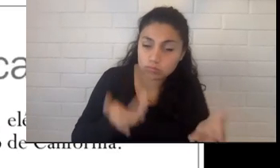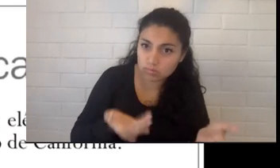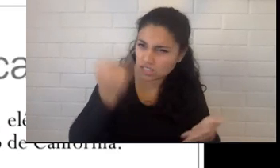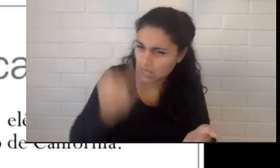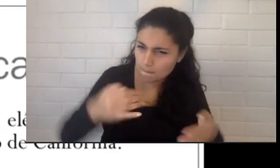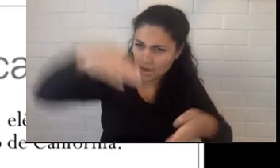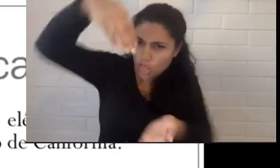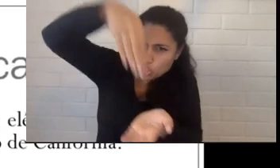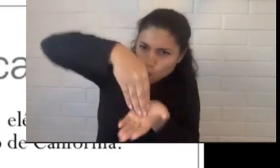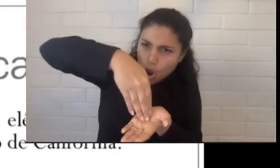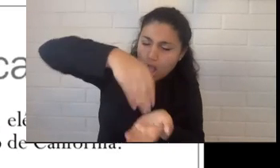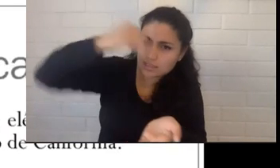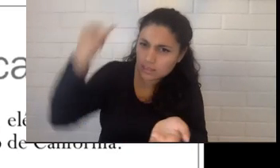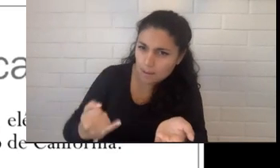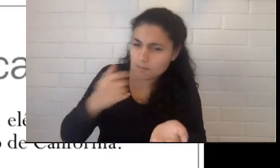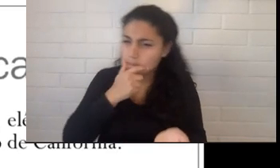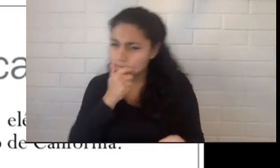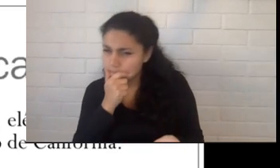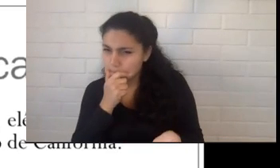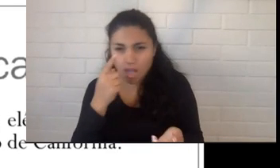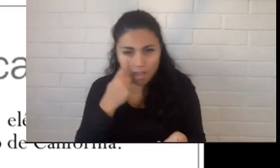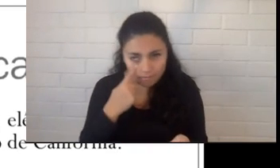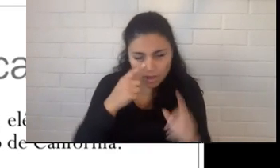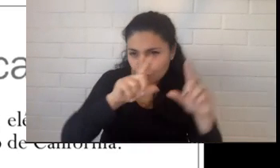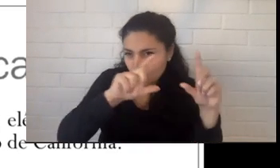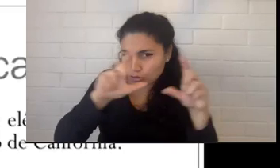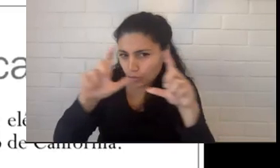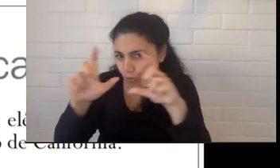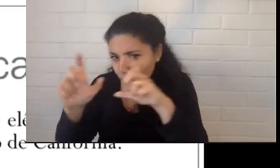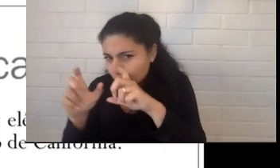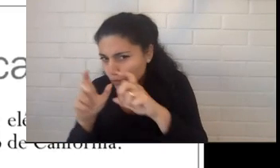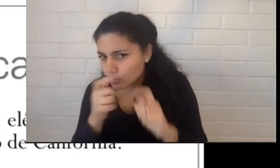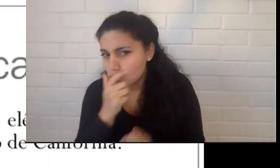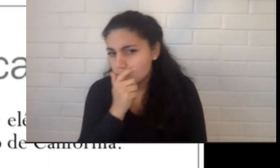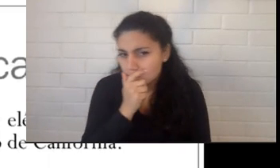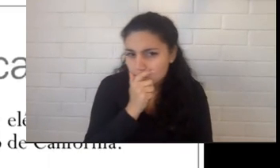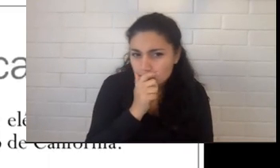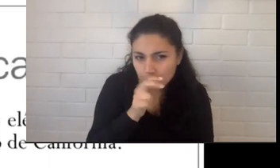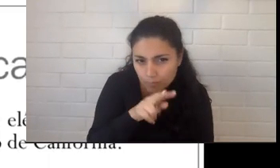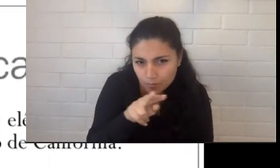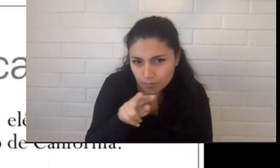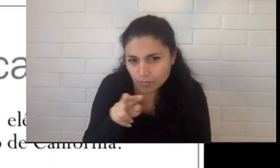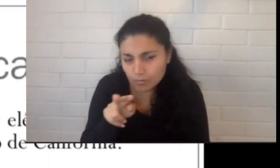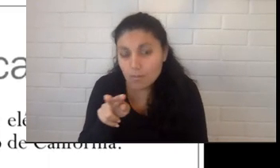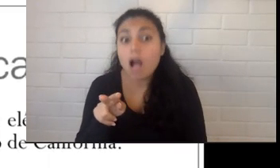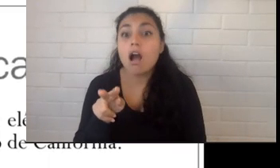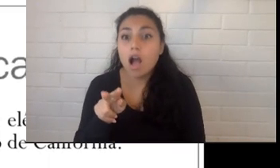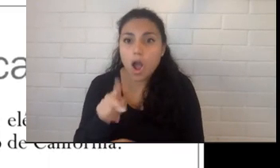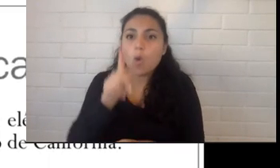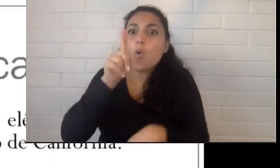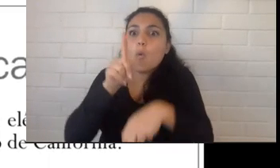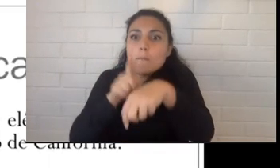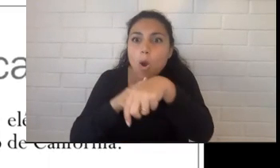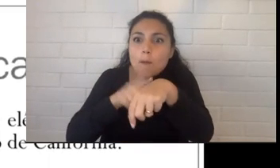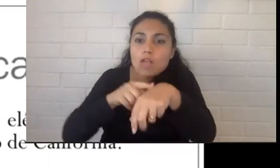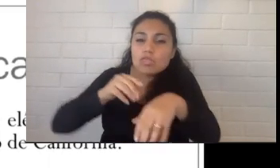una de las secuencias de movimientos que se realizan y podemos llegar a ver que donde yo estoy moviendo el cursor, se encuentra que efectivamente hay momentos en el